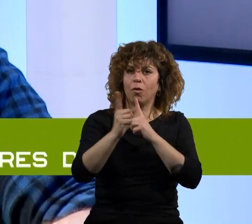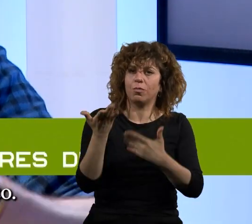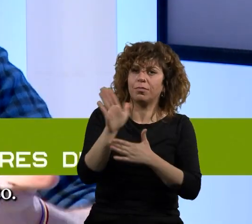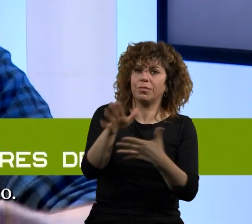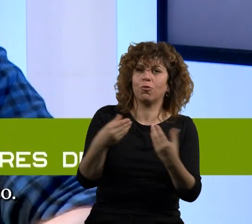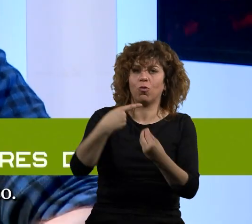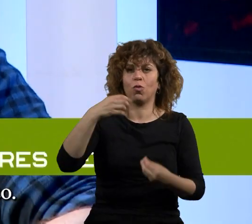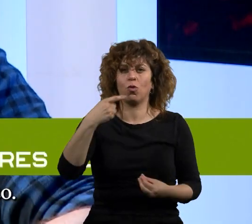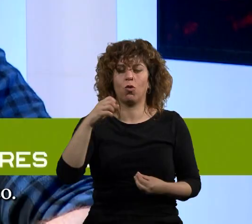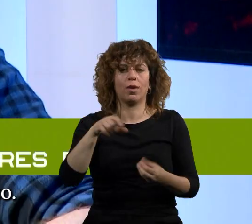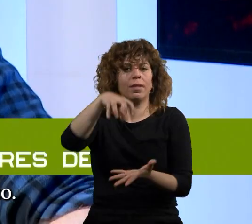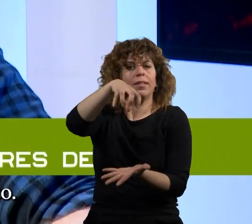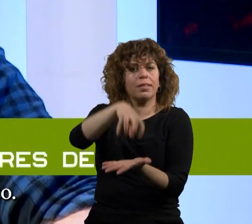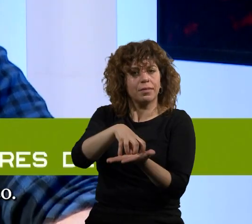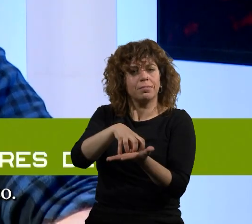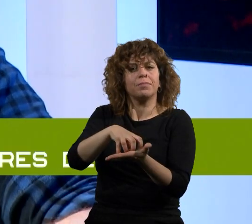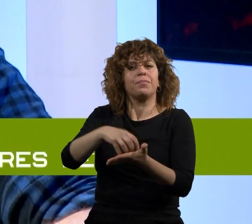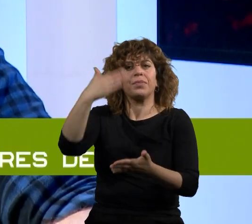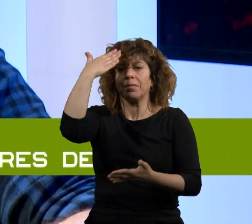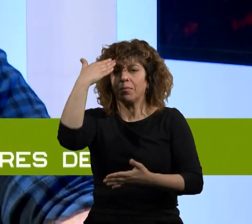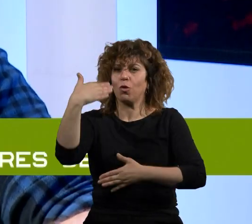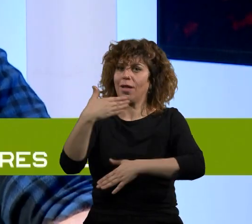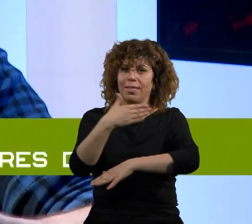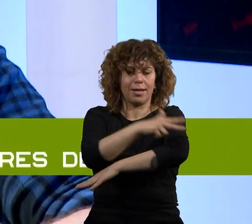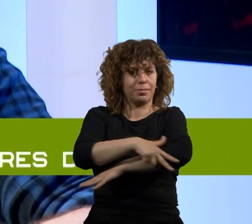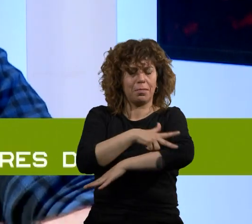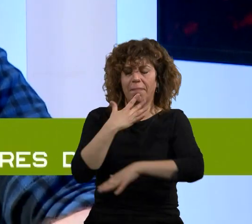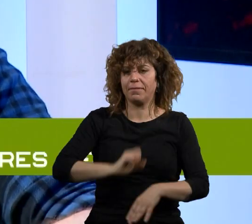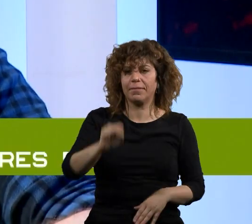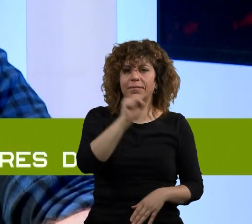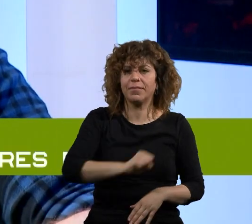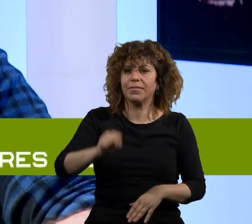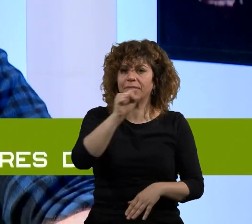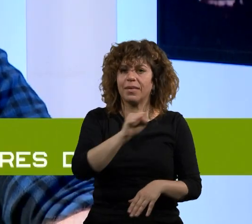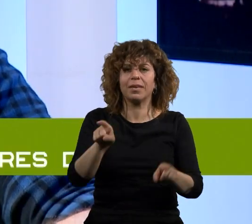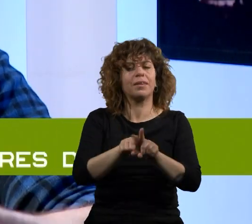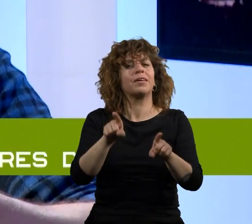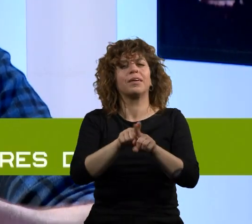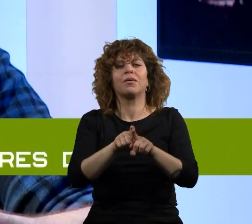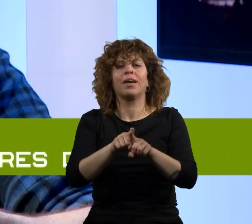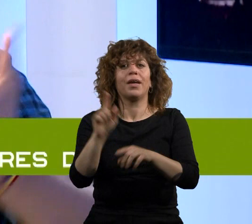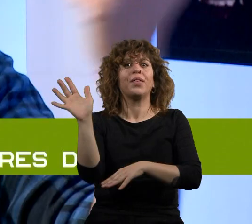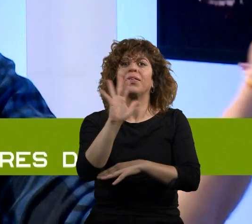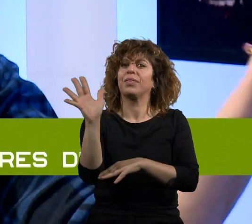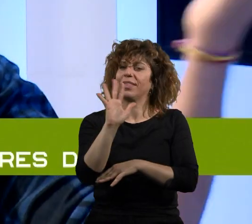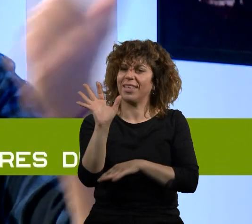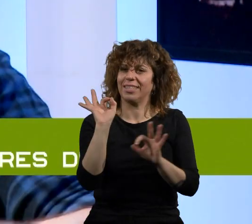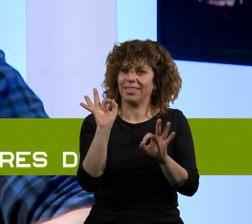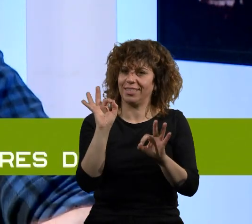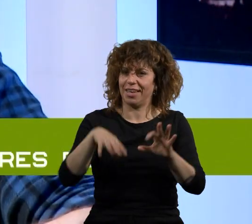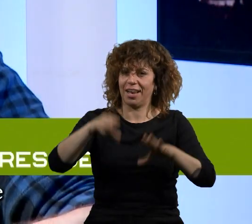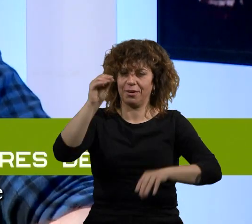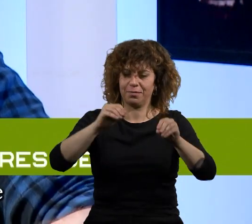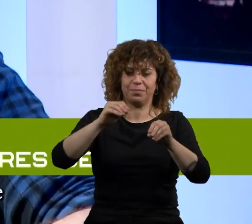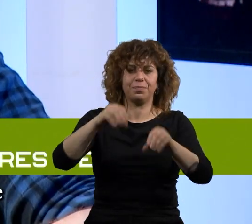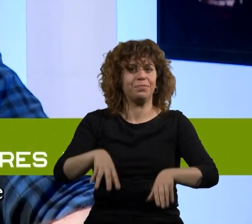con Gogora, el Instituto de Memoria del Gobierno Vasco, una maravilla. Le presentamos en los cines Golem de Bilbao, de la Alhóndiga. Ahora esta